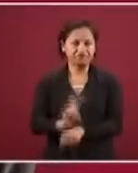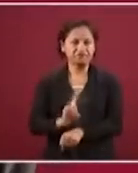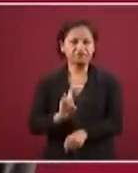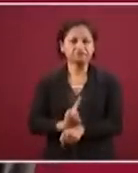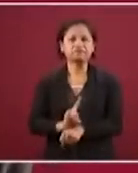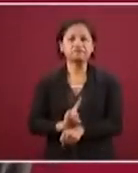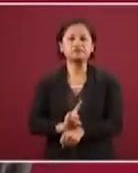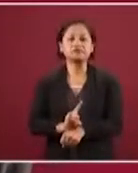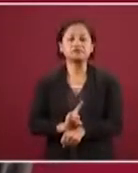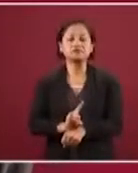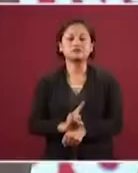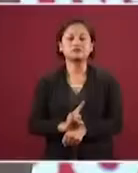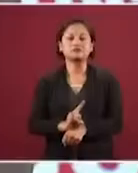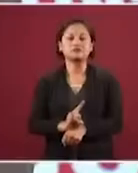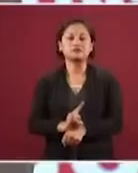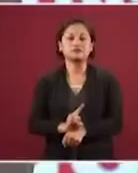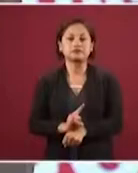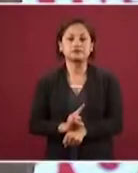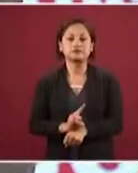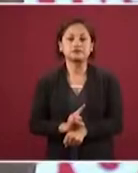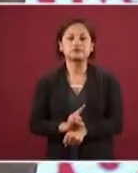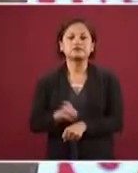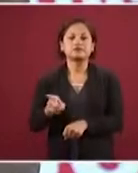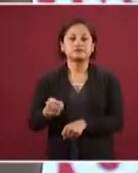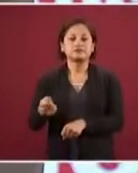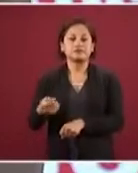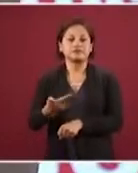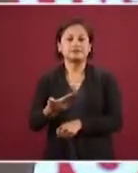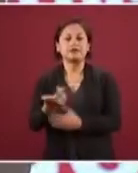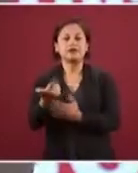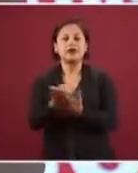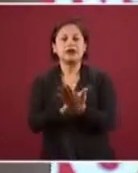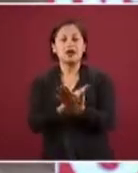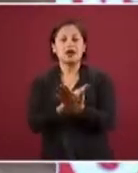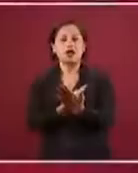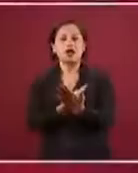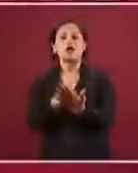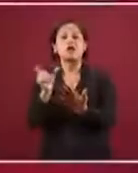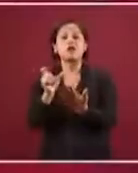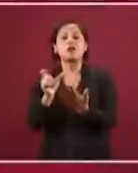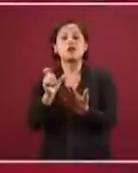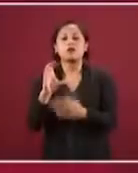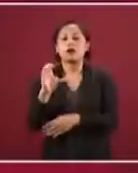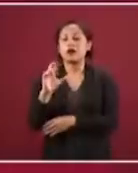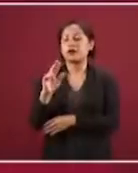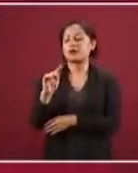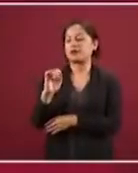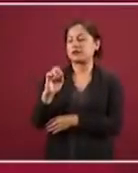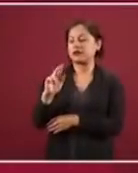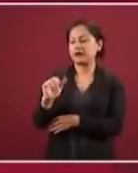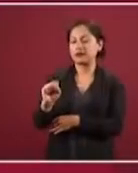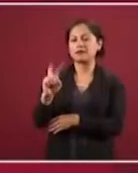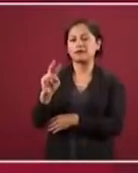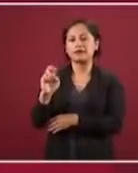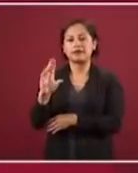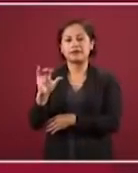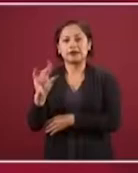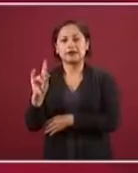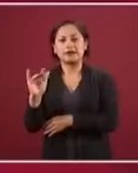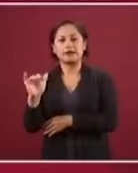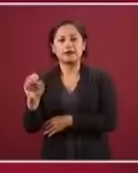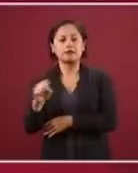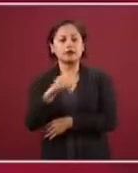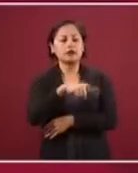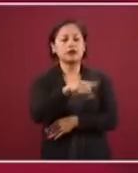las llamadas carteras vencidas llevaban a cabo algunos